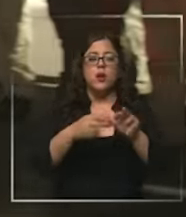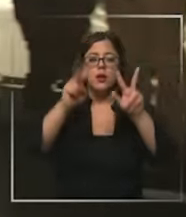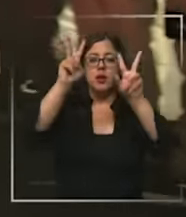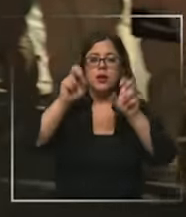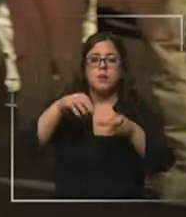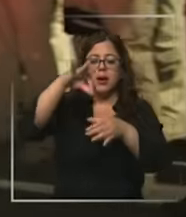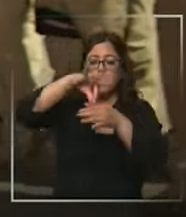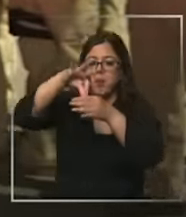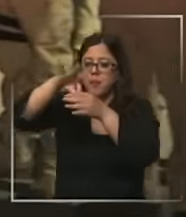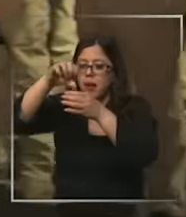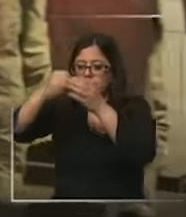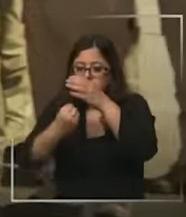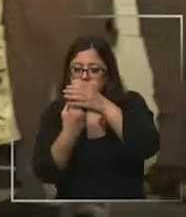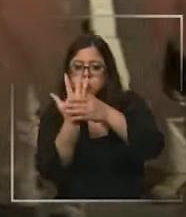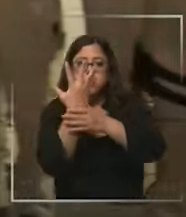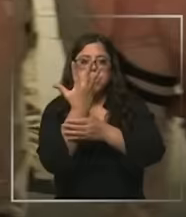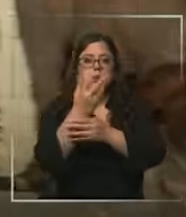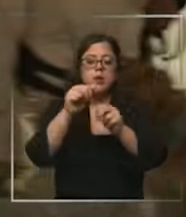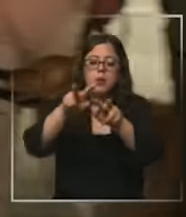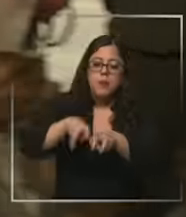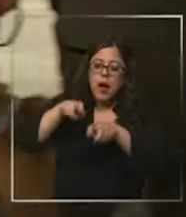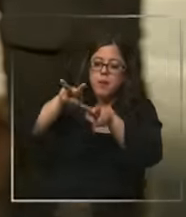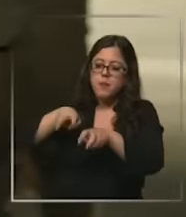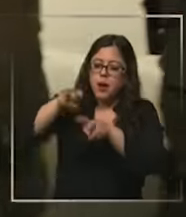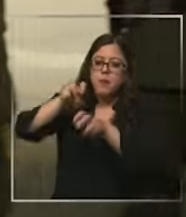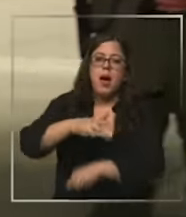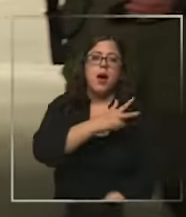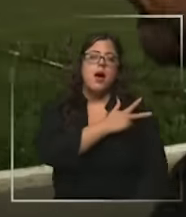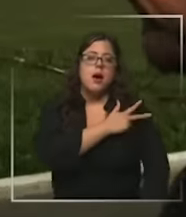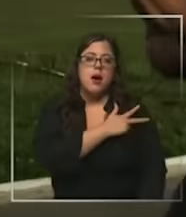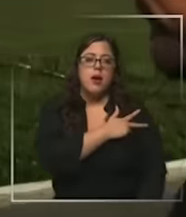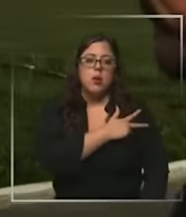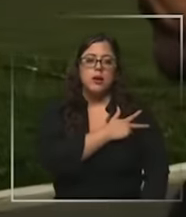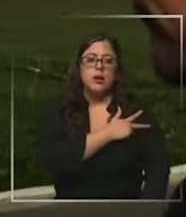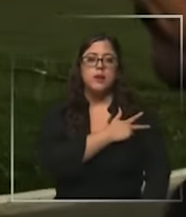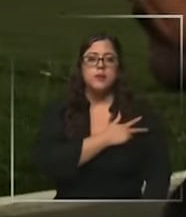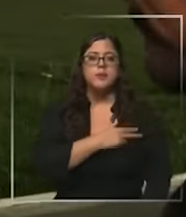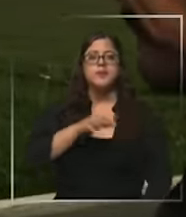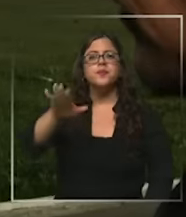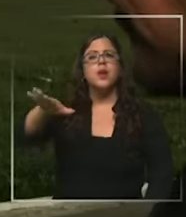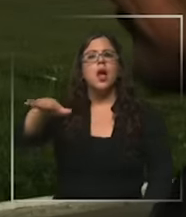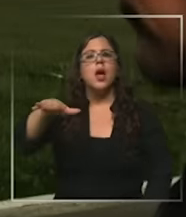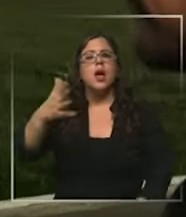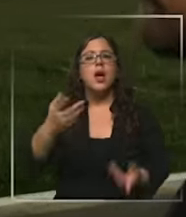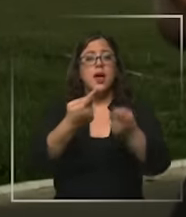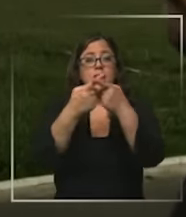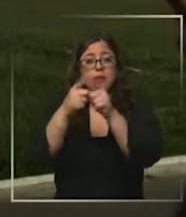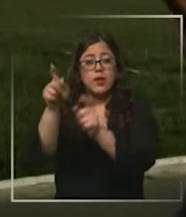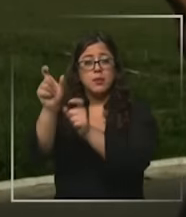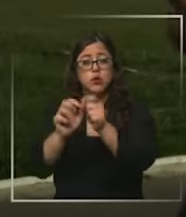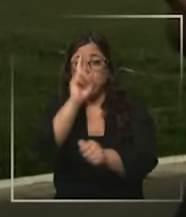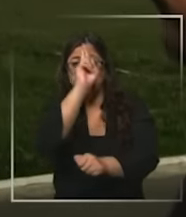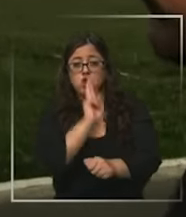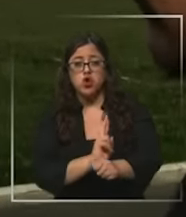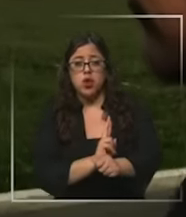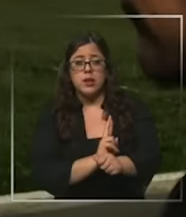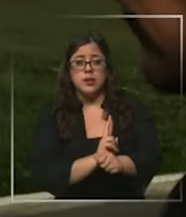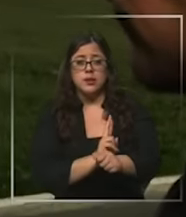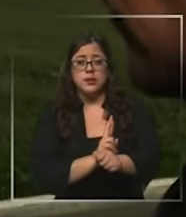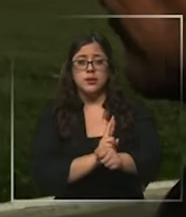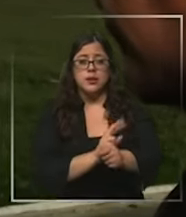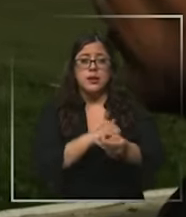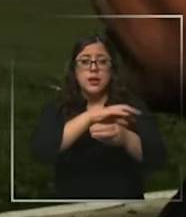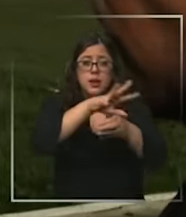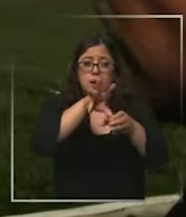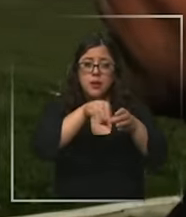a la siembra, cultivo y cosecha de plantas de cannabis sativa. Son distintos integrantes que cumplen distintas funciones dentro de esta